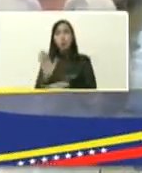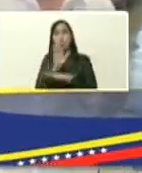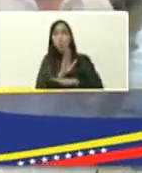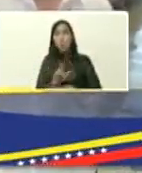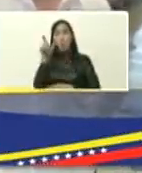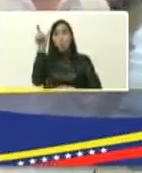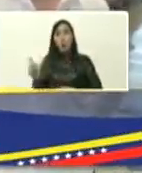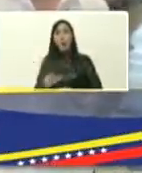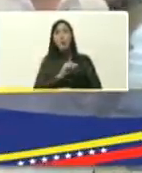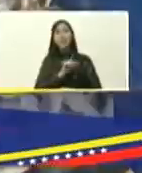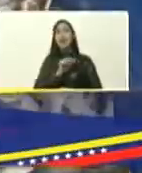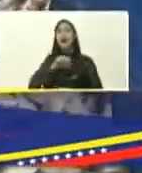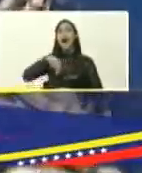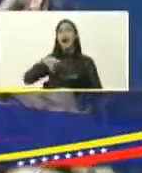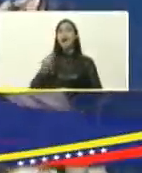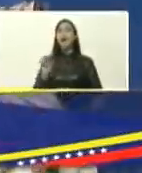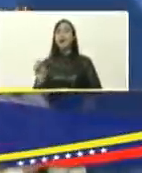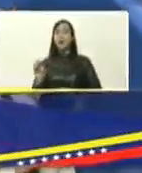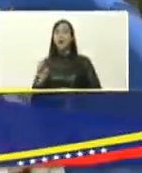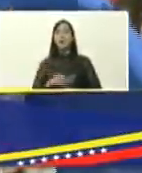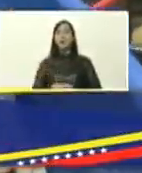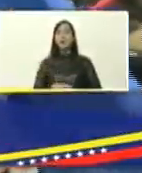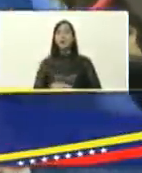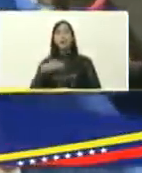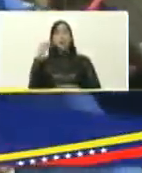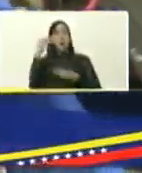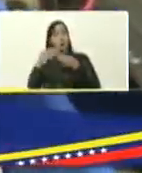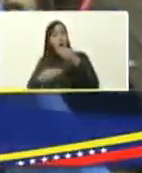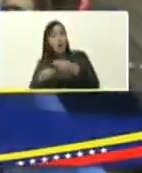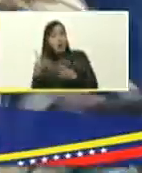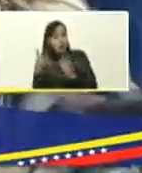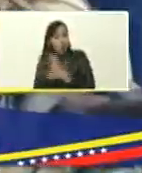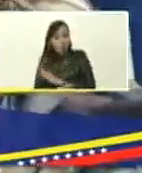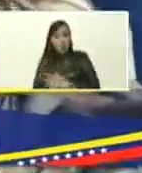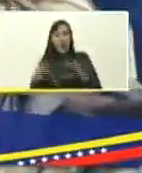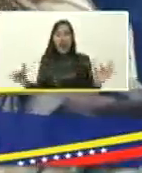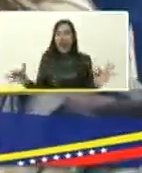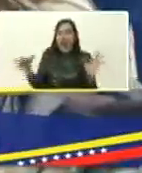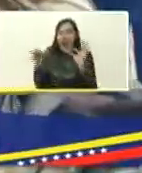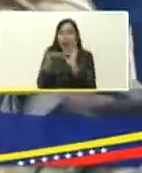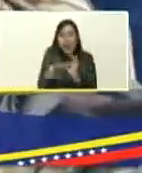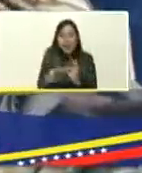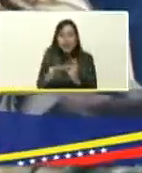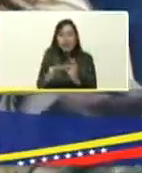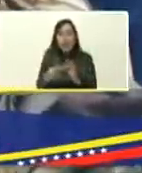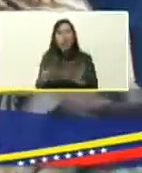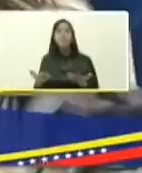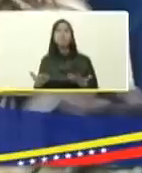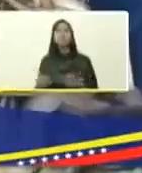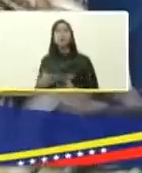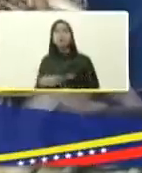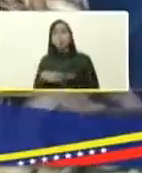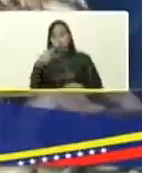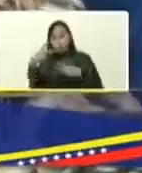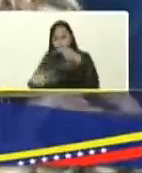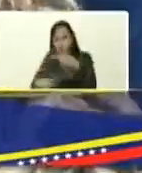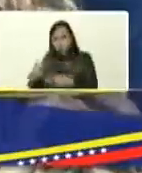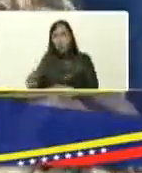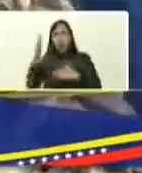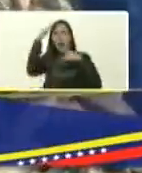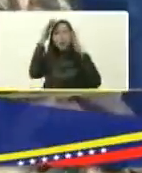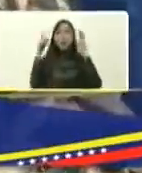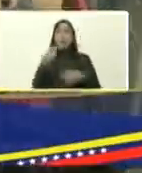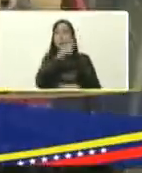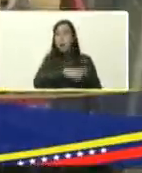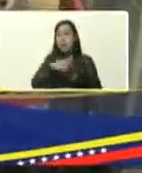Rivas, quienes han constituido una serie de alianza y de estrategias para atender a los pescadores